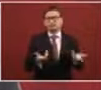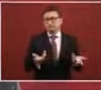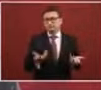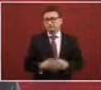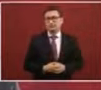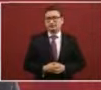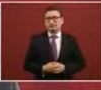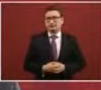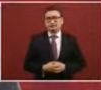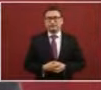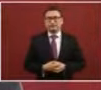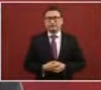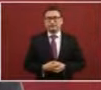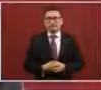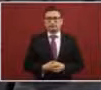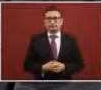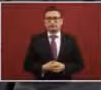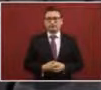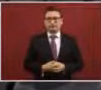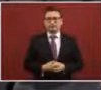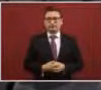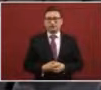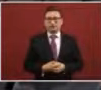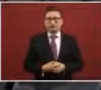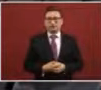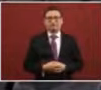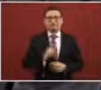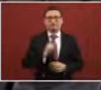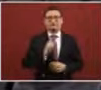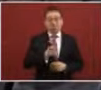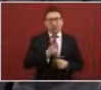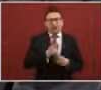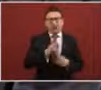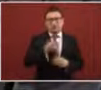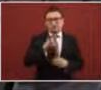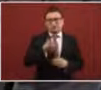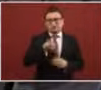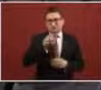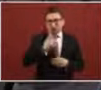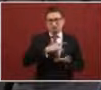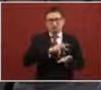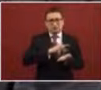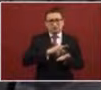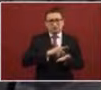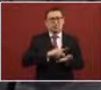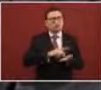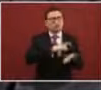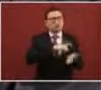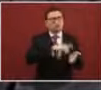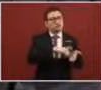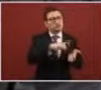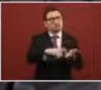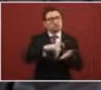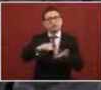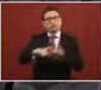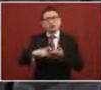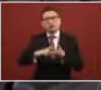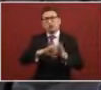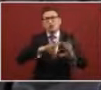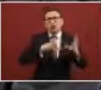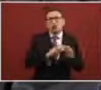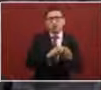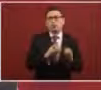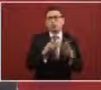Todo lo que significaba la compra de medicamentos, alrededor de 90